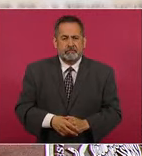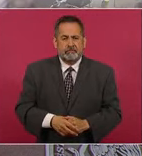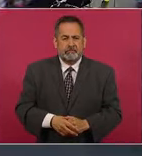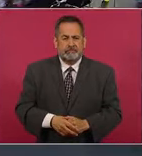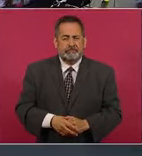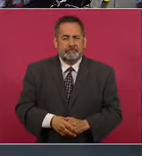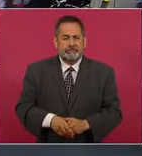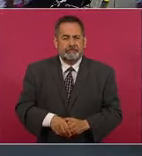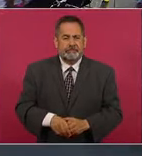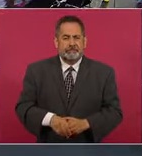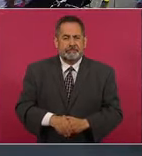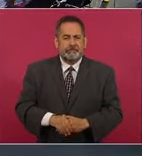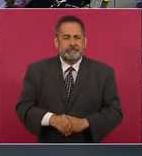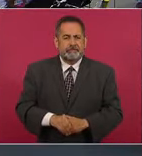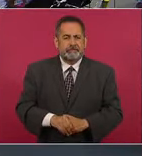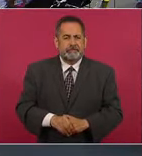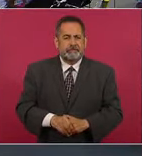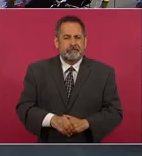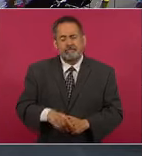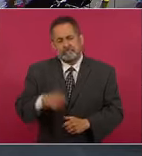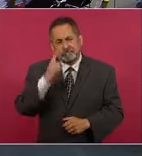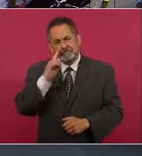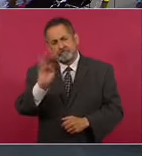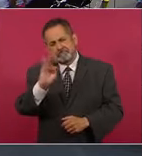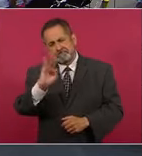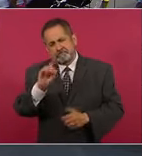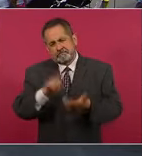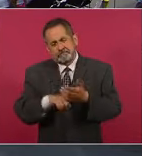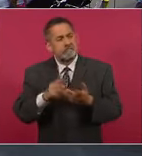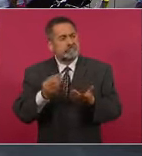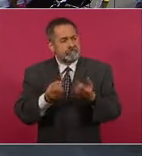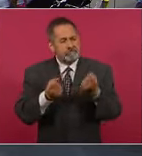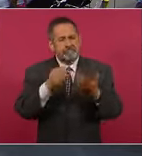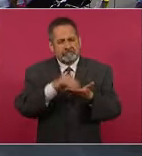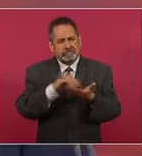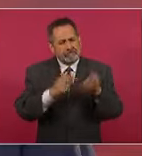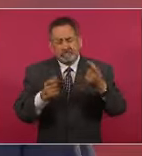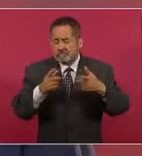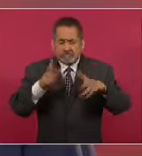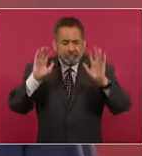De los consejeros y los magistrados. Pues pueden ser los que están todavía,